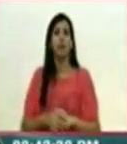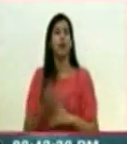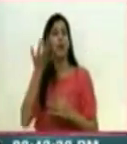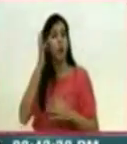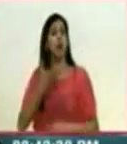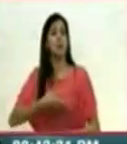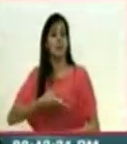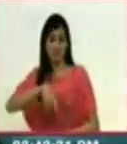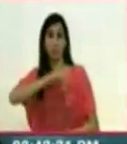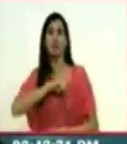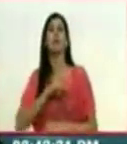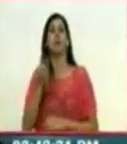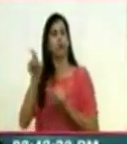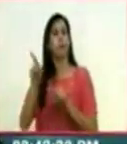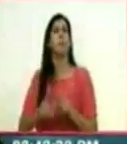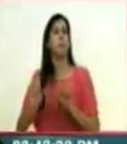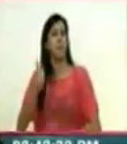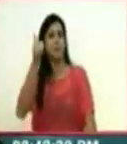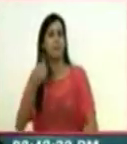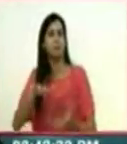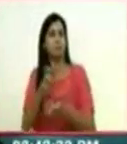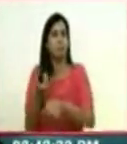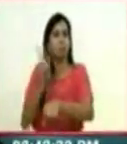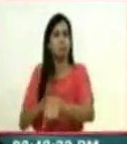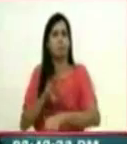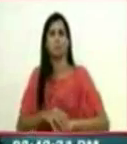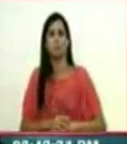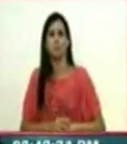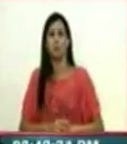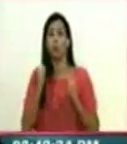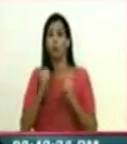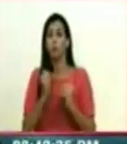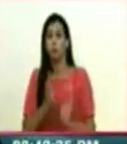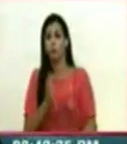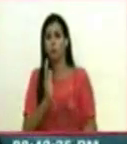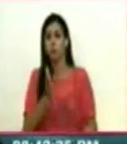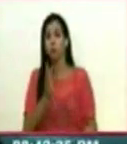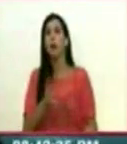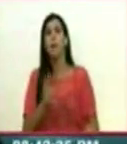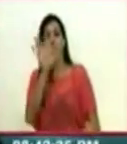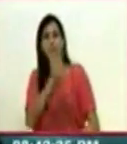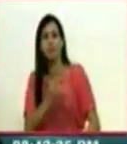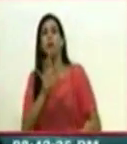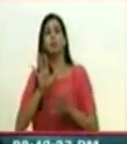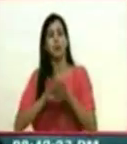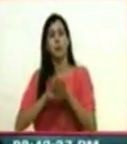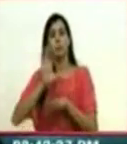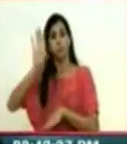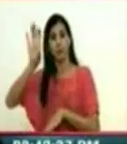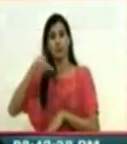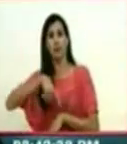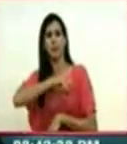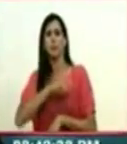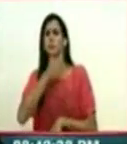sea su mejor ejemplo. Un largo y tortuoso camino han transitado los españoles en medio de la